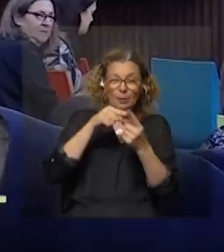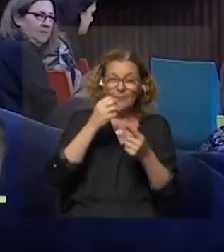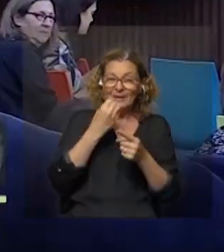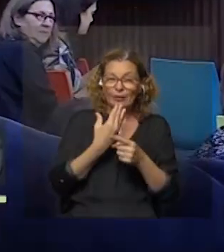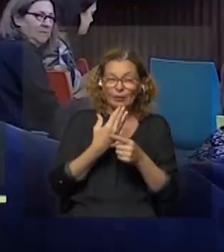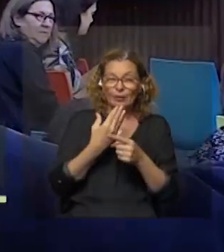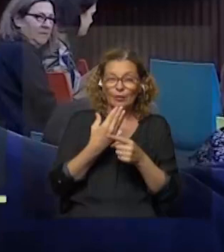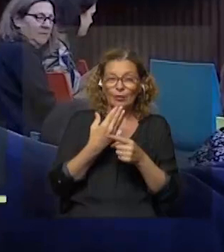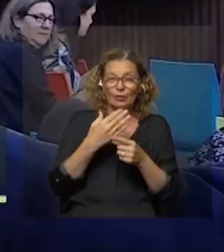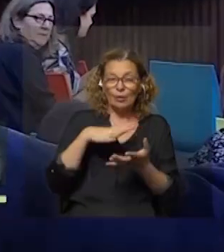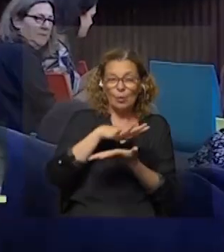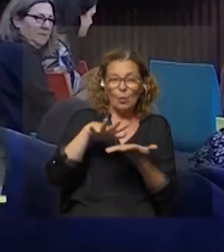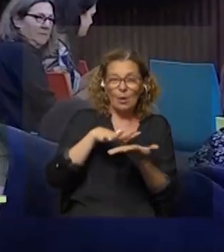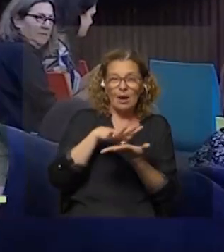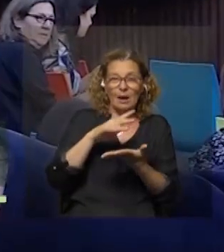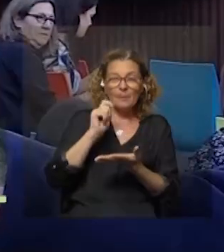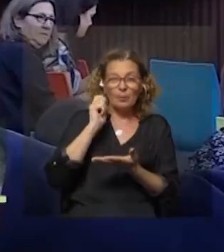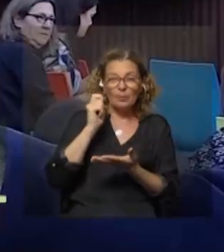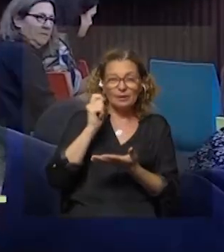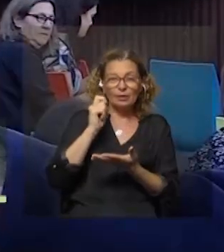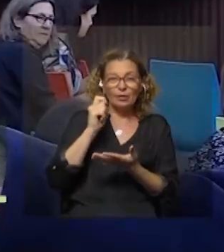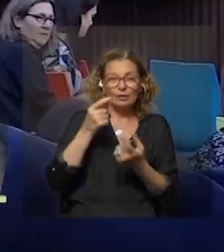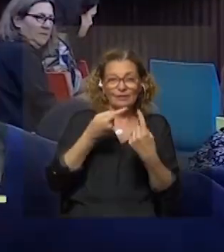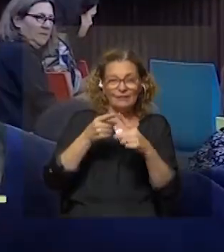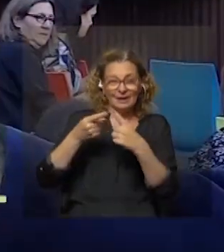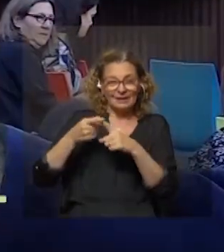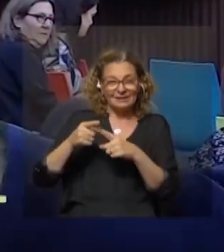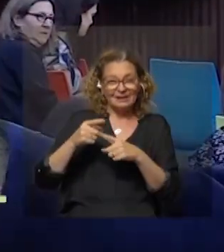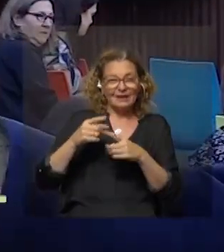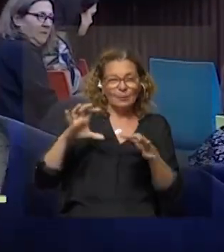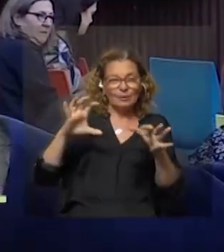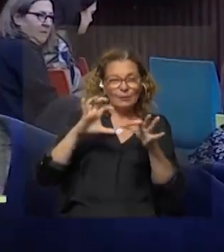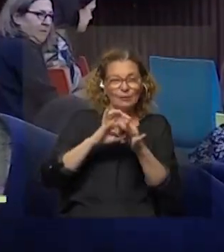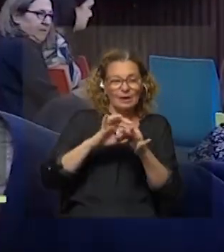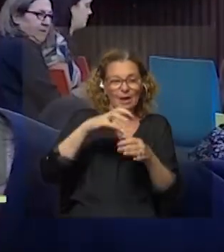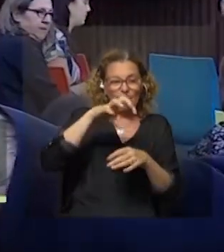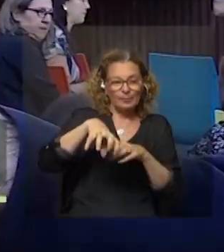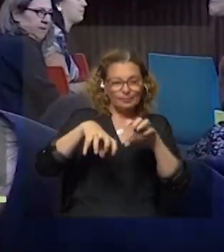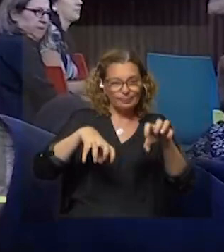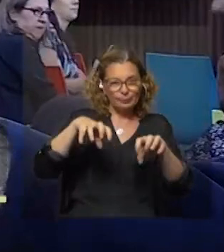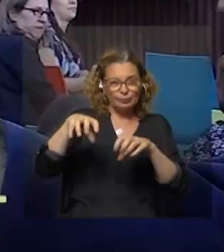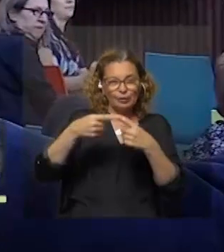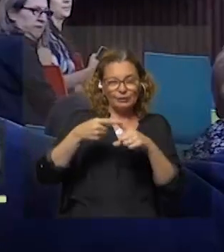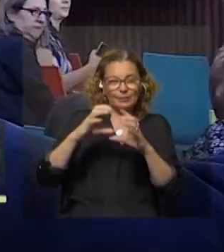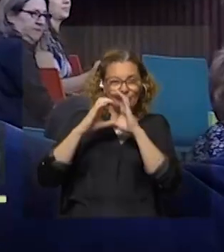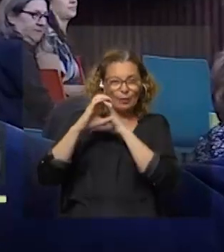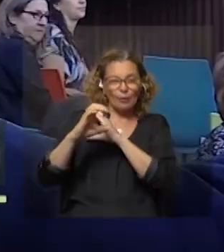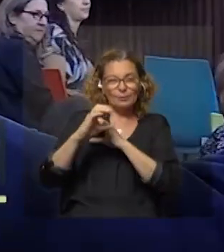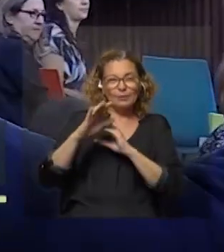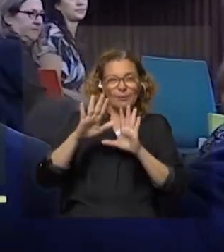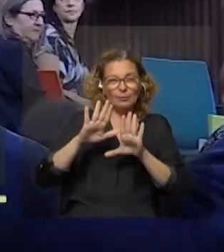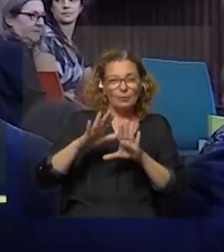la calidad del espacio público A partir de unas intervenciones singulares que están vinculadas a puntos paradas de Ómnibus de